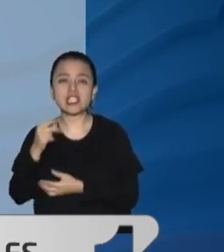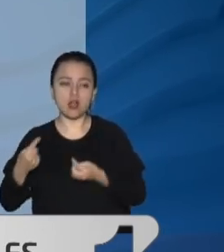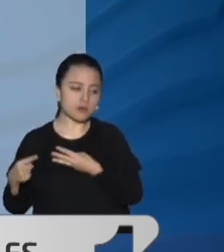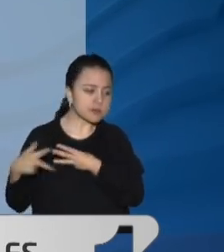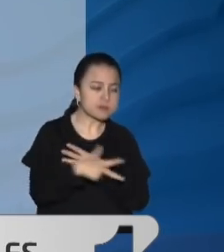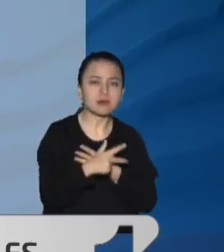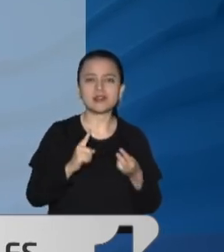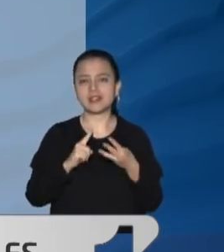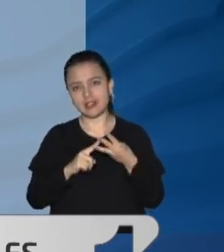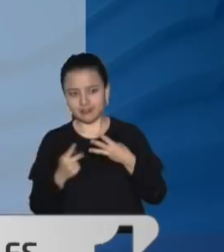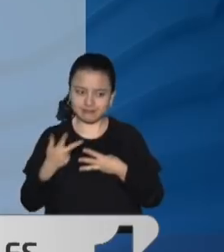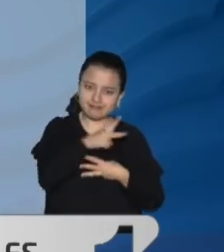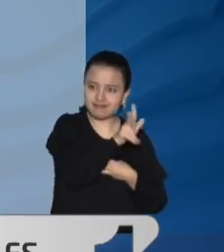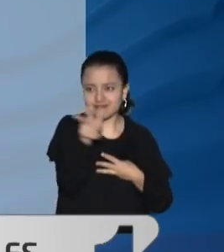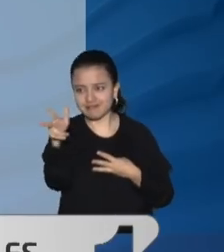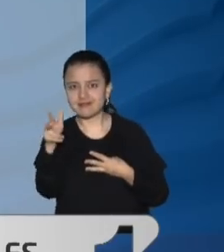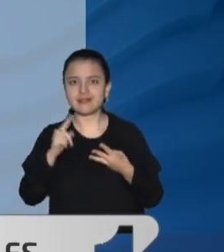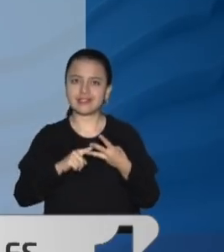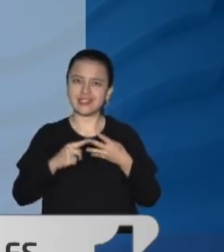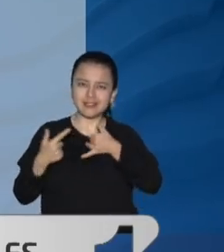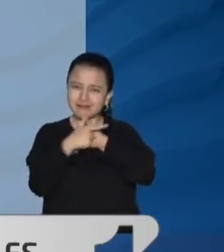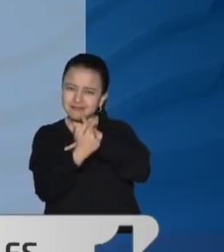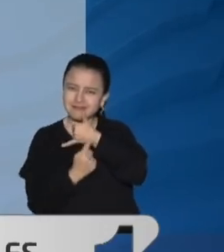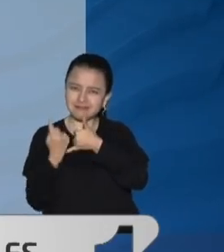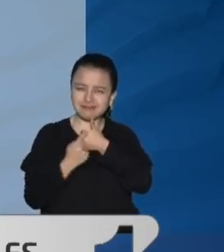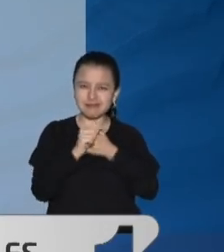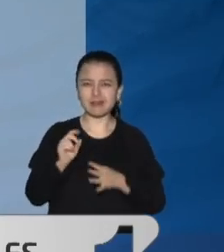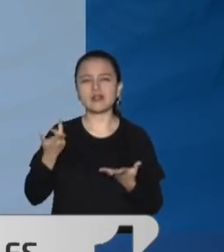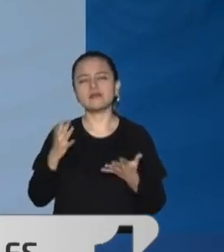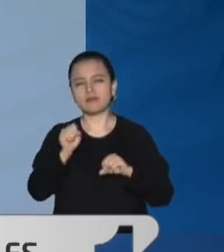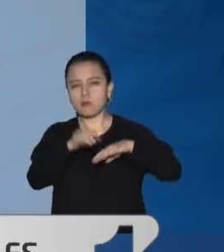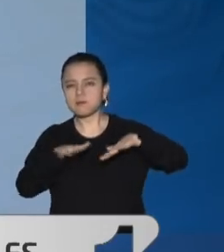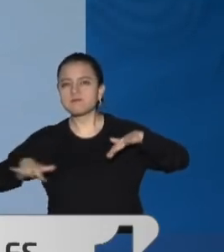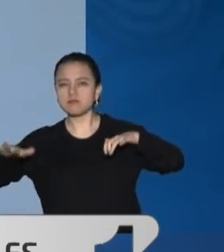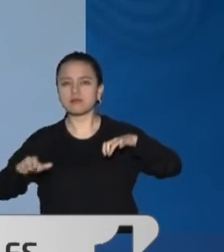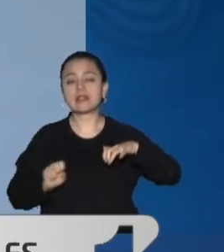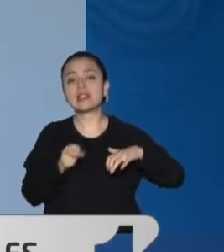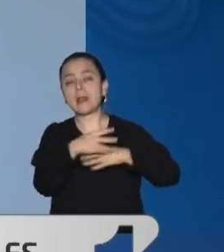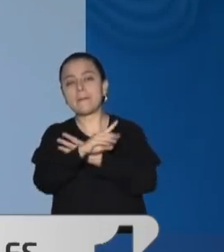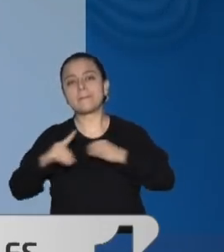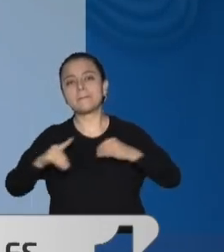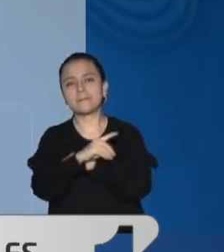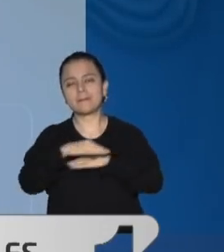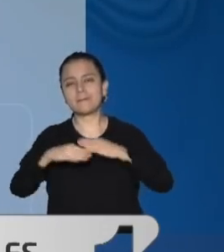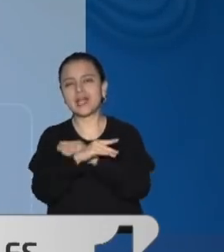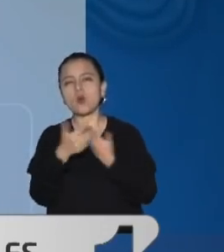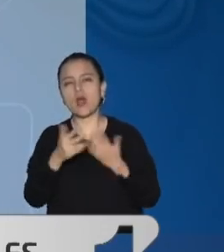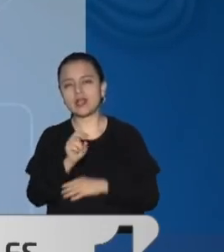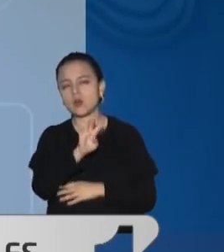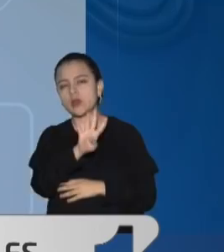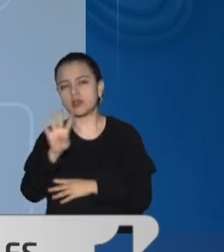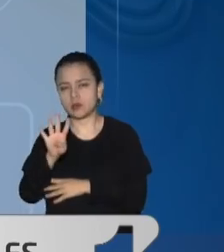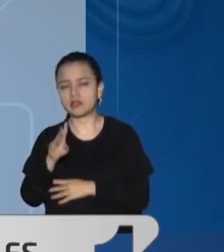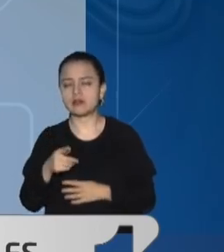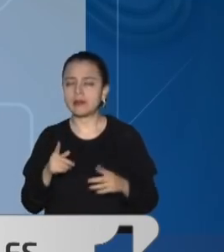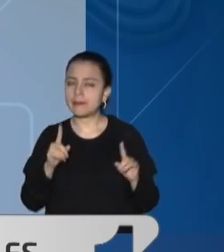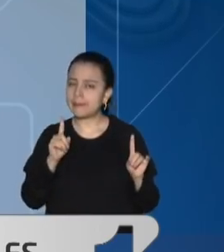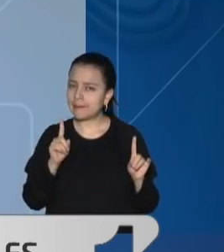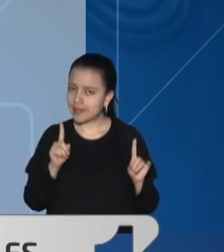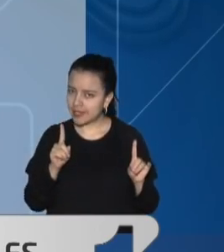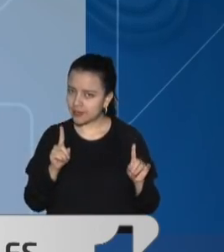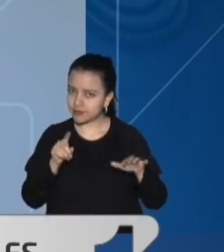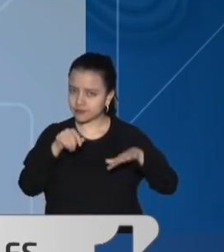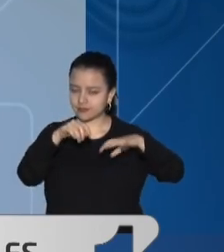y Cartago, Cali, Andalucía, Buenaventura, Buga, kilómetro 44. Sobre este bloqueo se tiene que decir